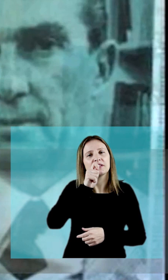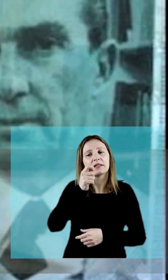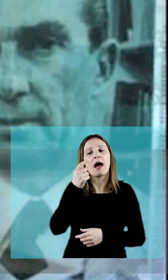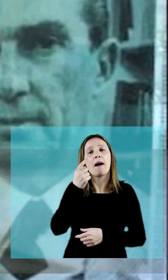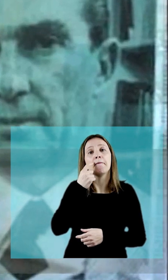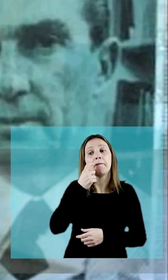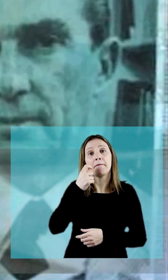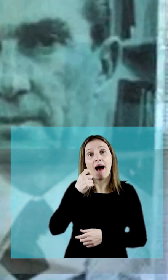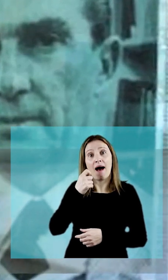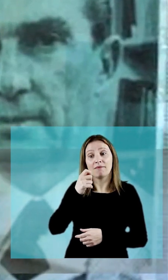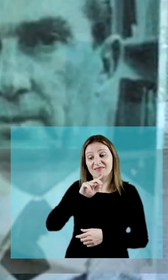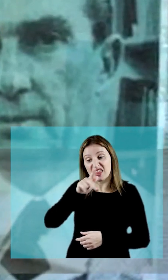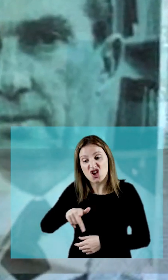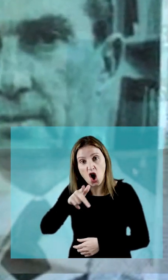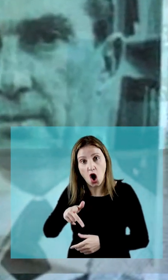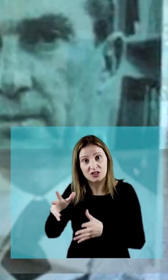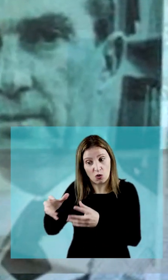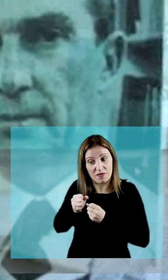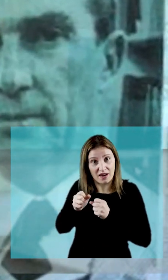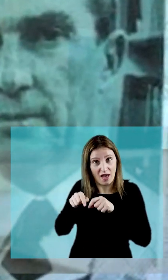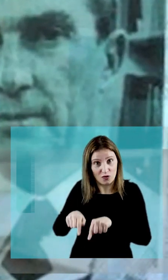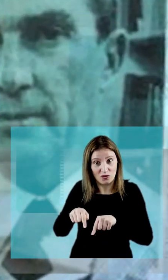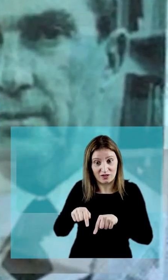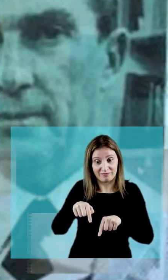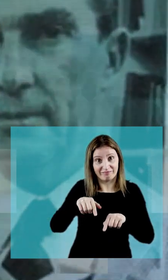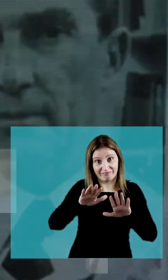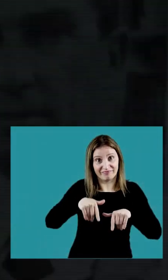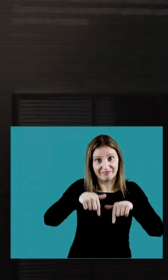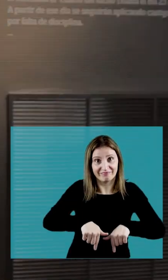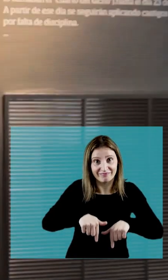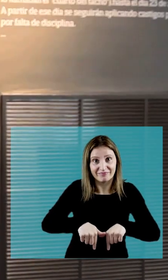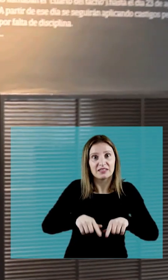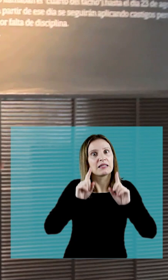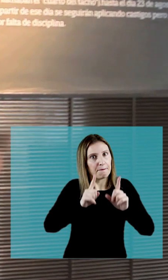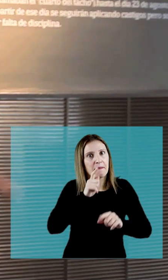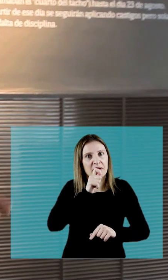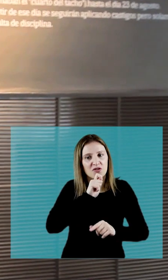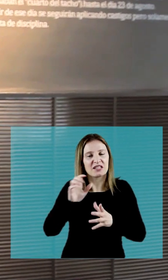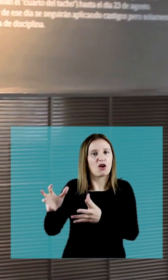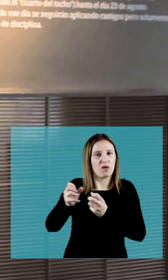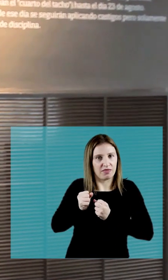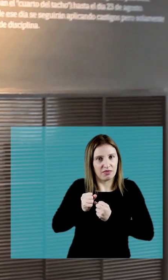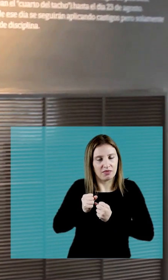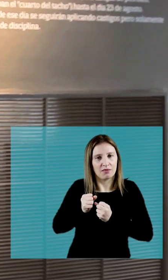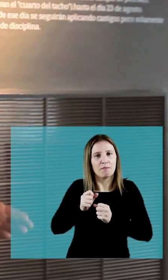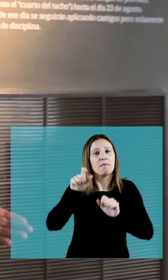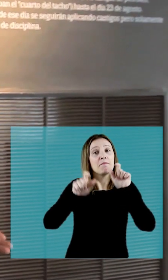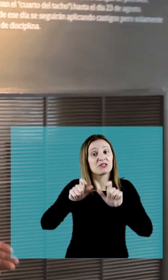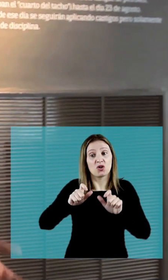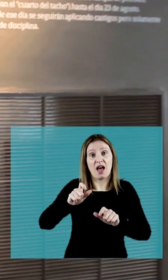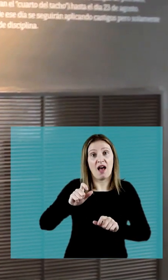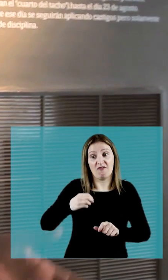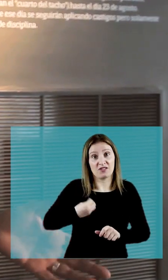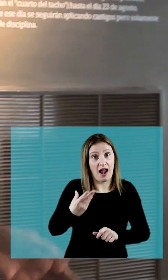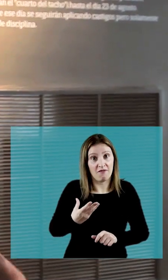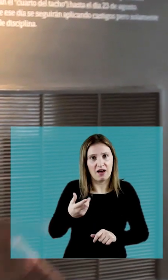los secuestrados que estuvieron acá y secuestrado él mismo. Los sobrevivientes, que en ese momento